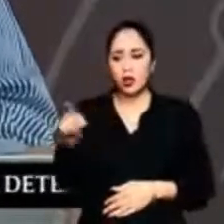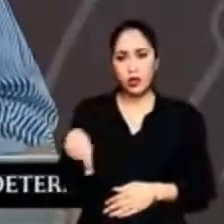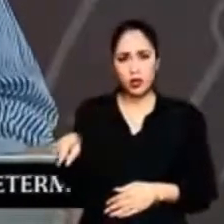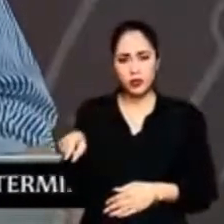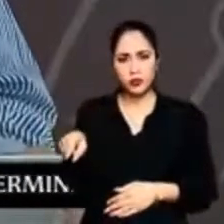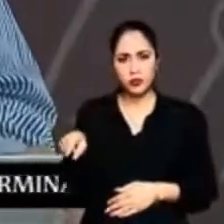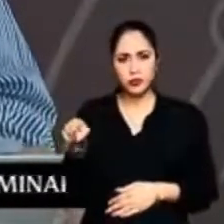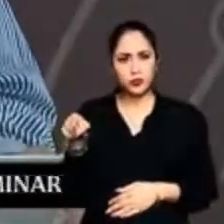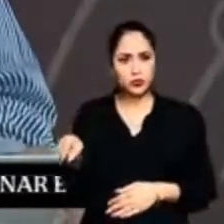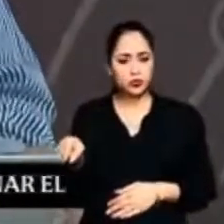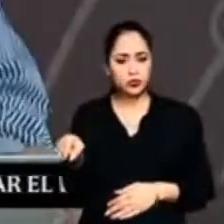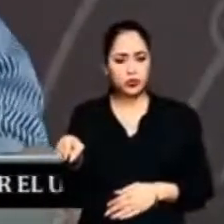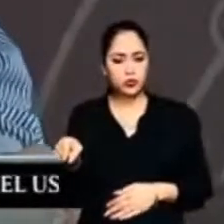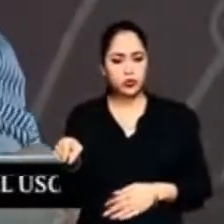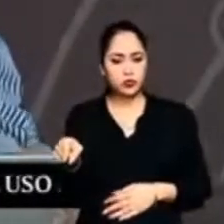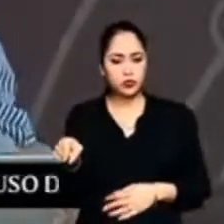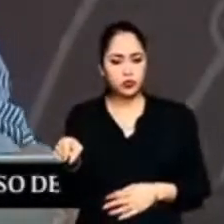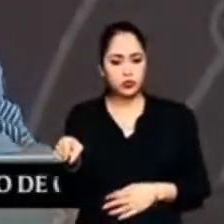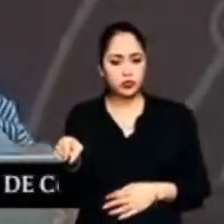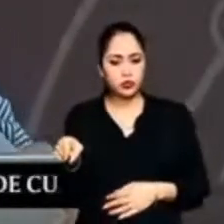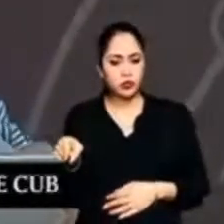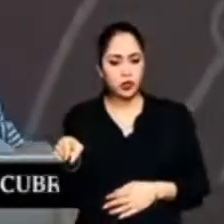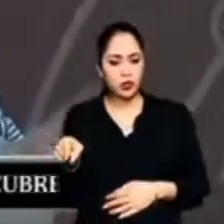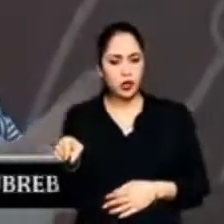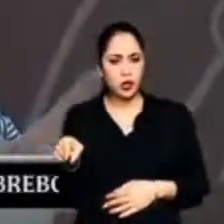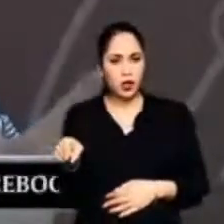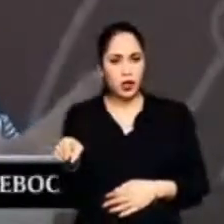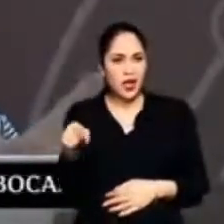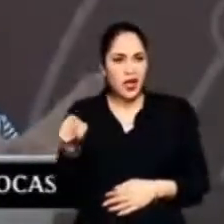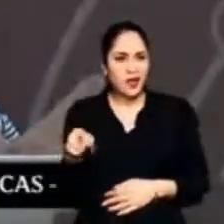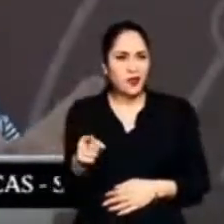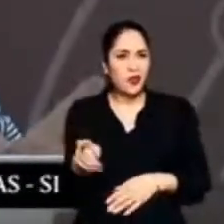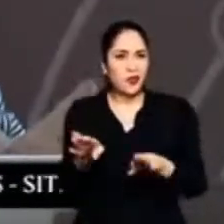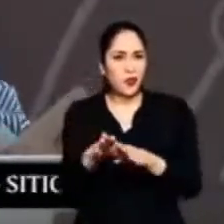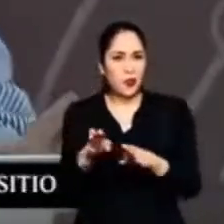el estigma de abortistas,